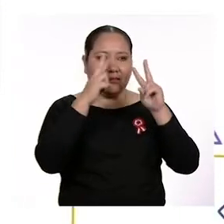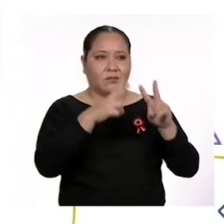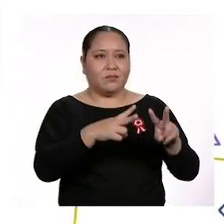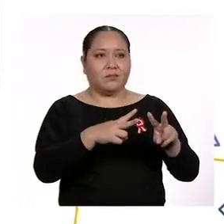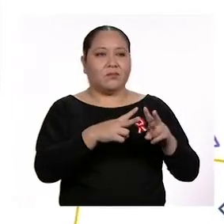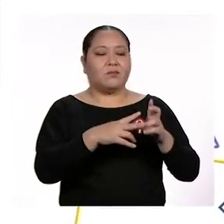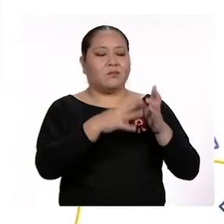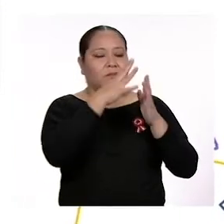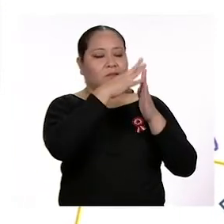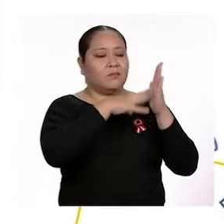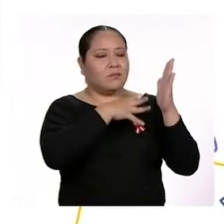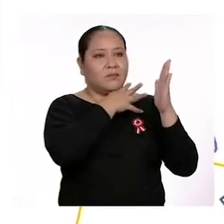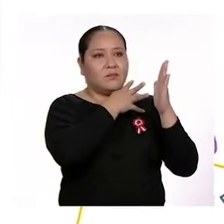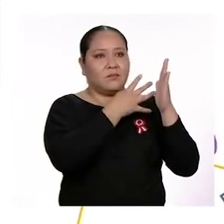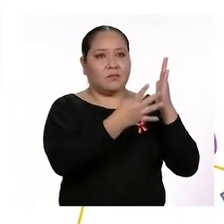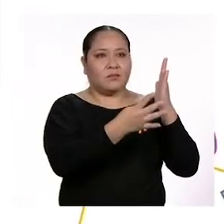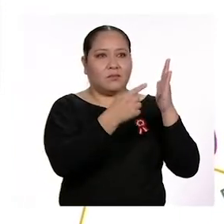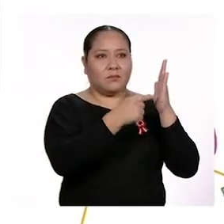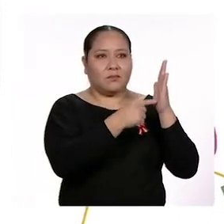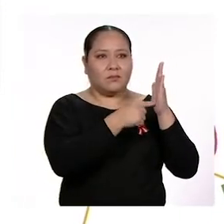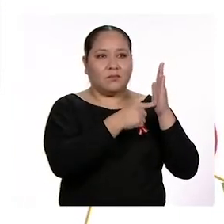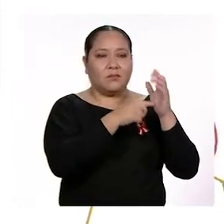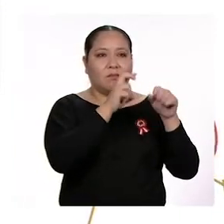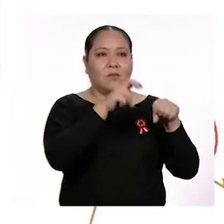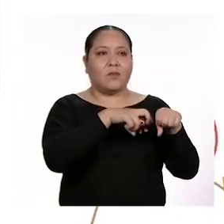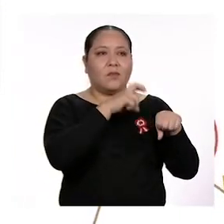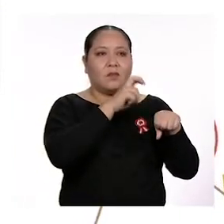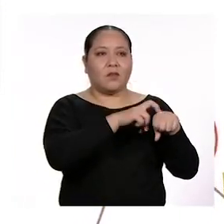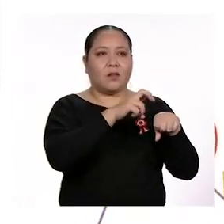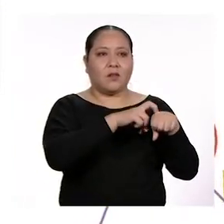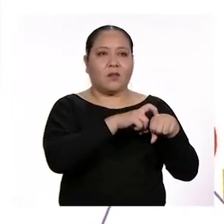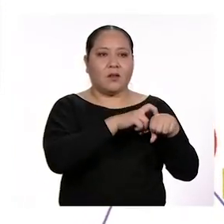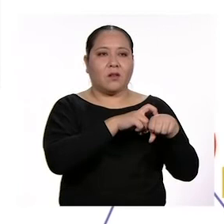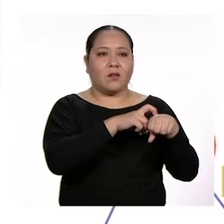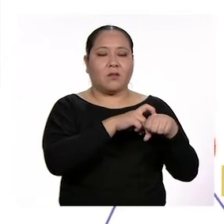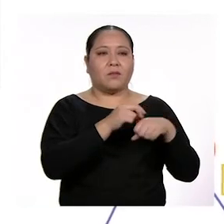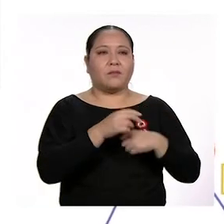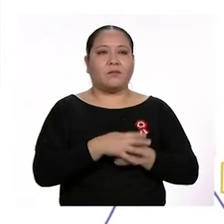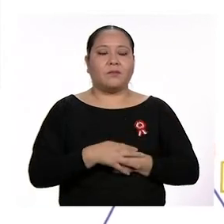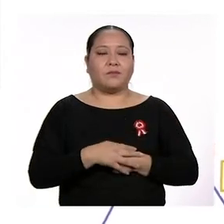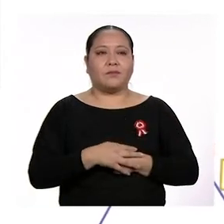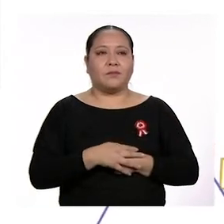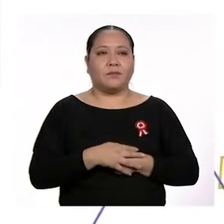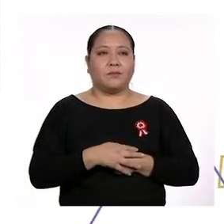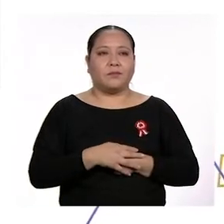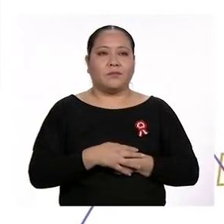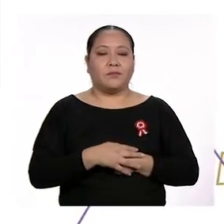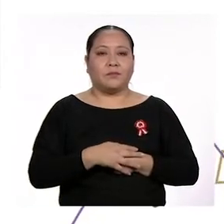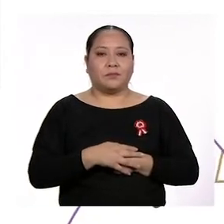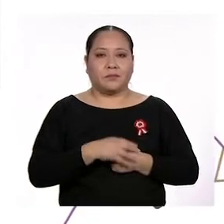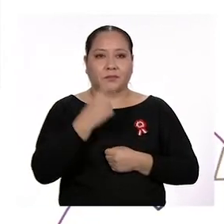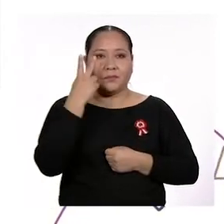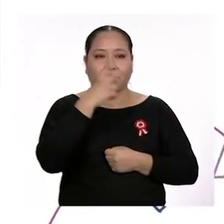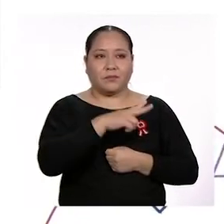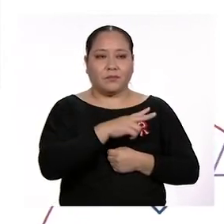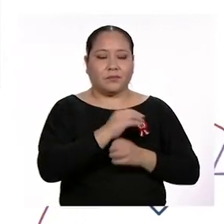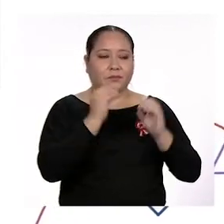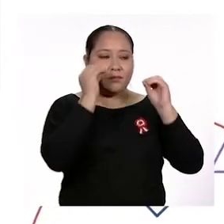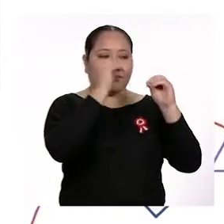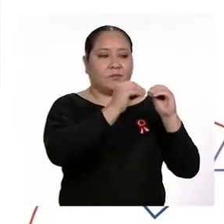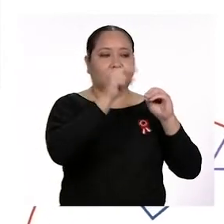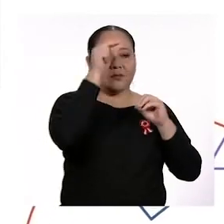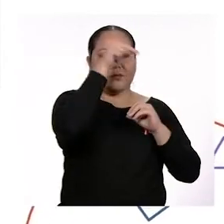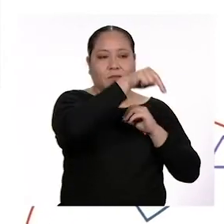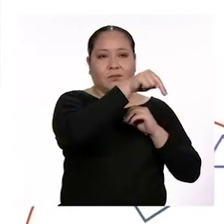los intervalos de las categorías normal y prehipertensión. Para ello, vamos a denominar los